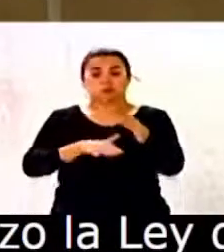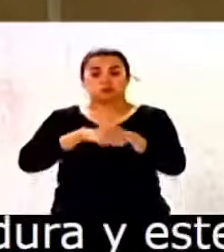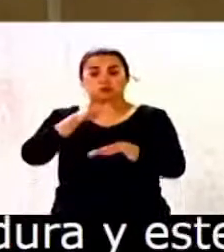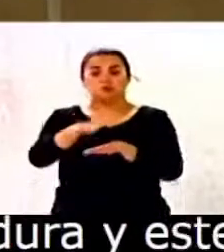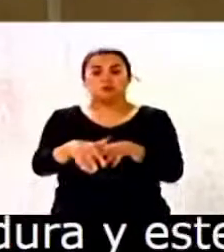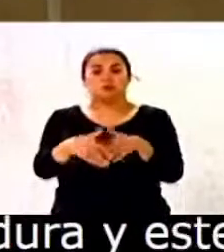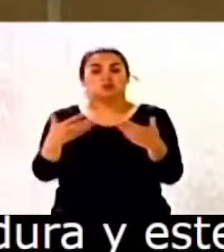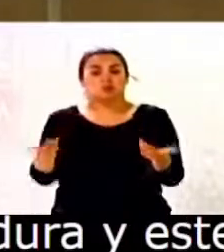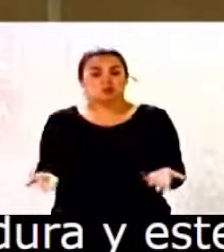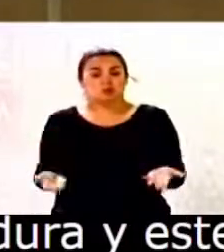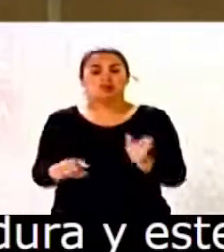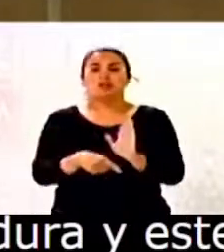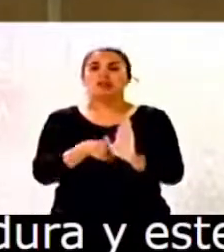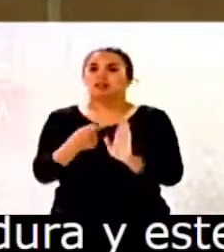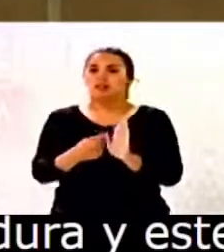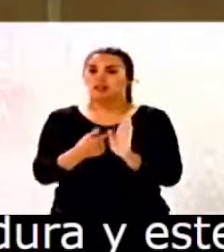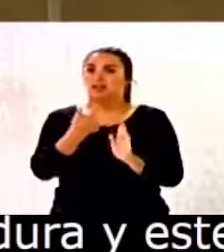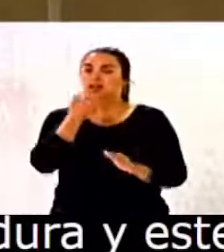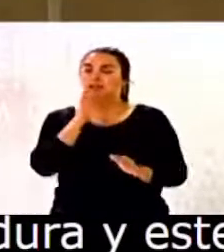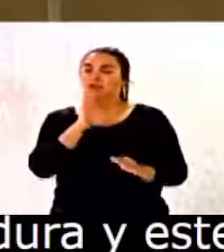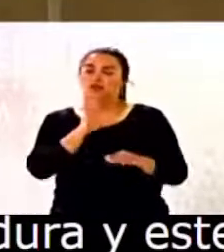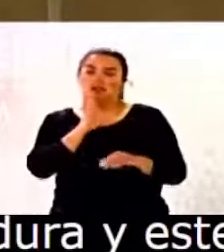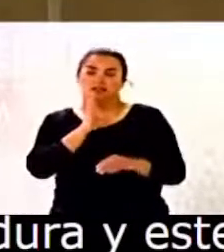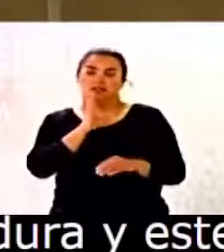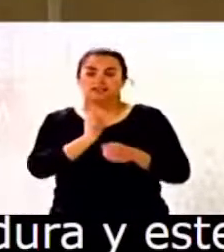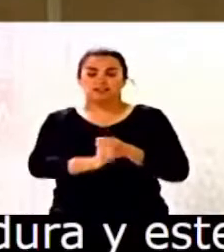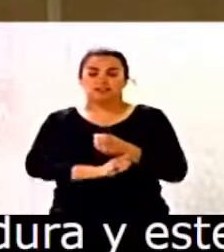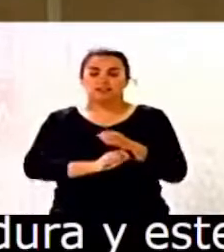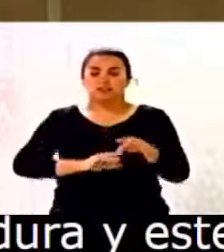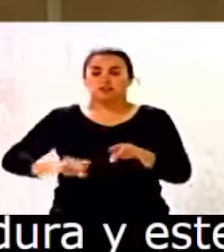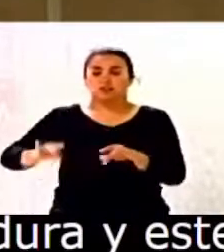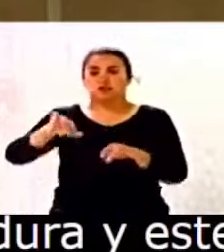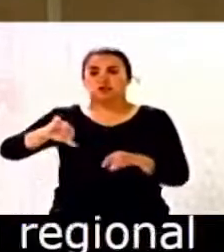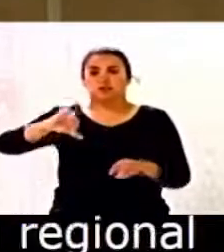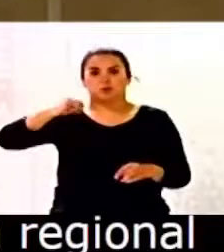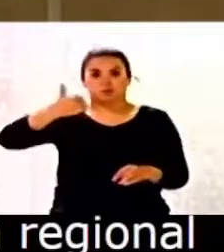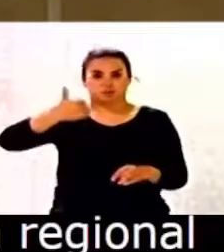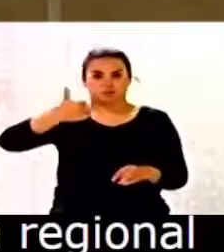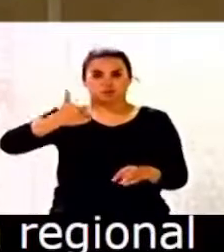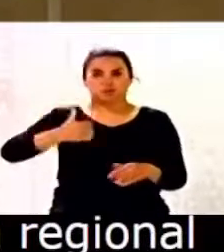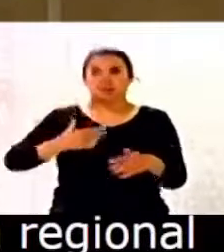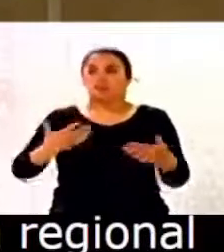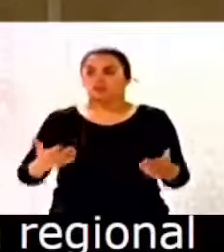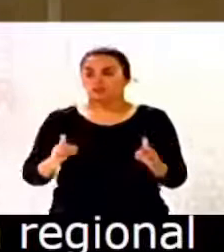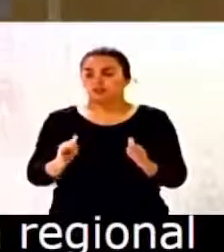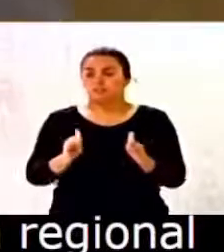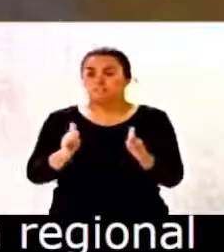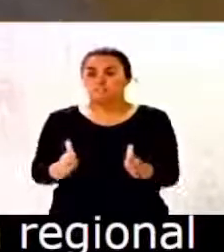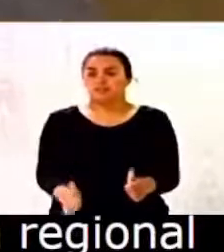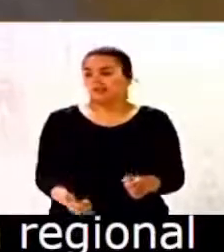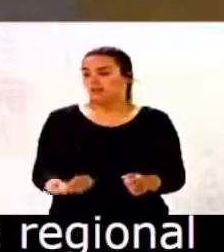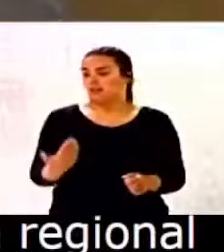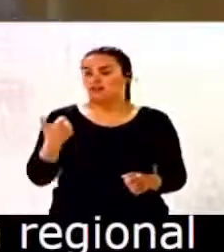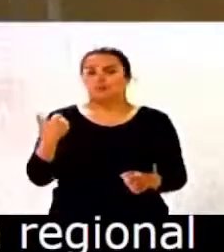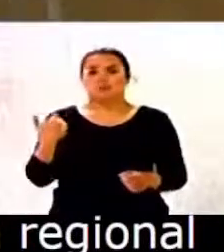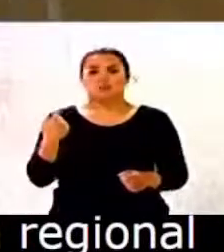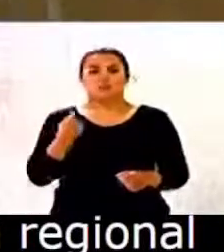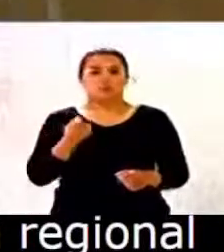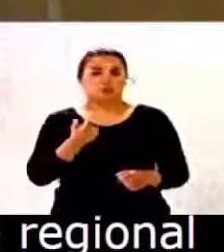es es la estrategia regional que hoy aprobamos y que se inició hace un